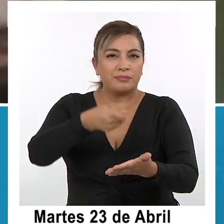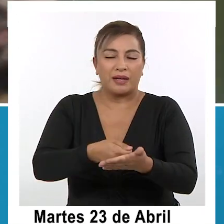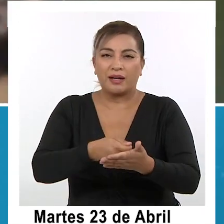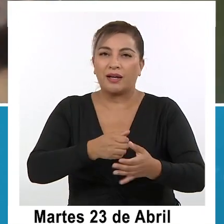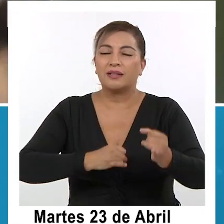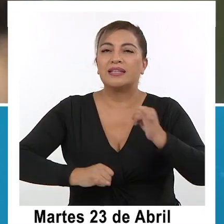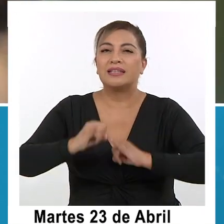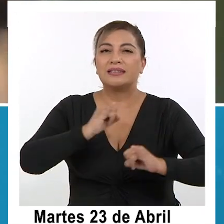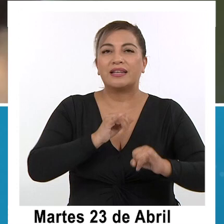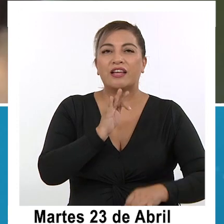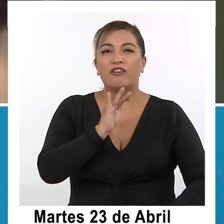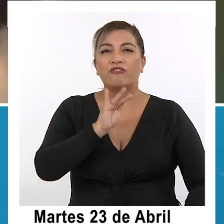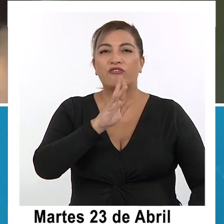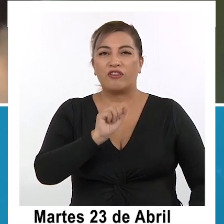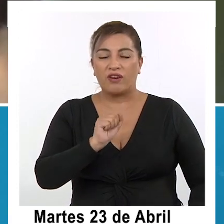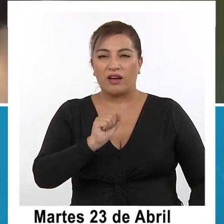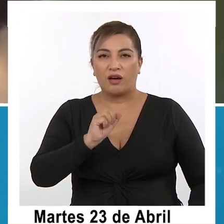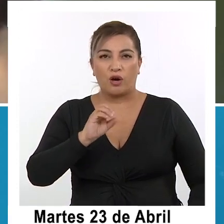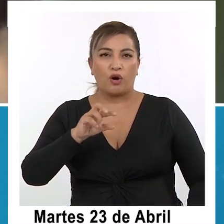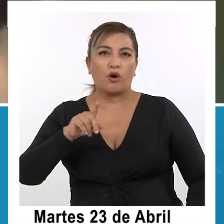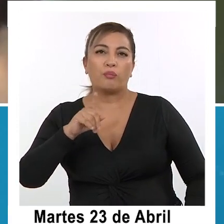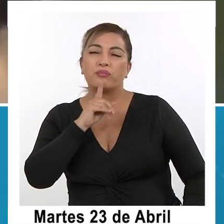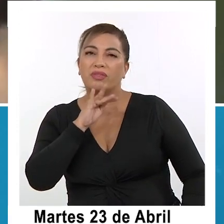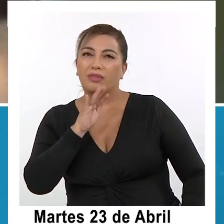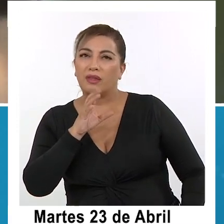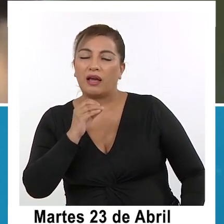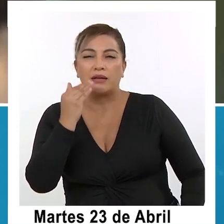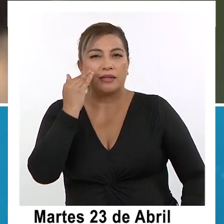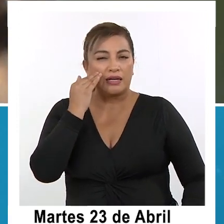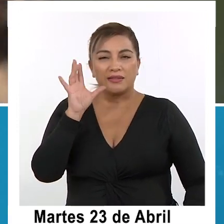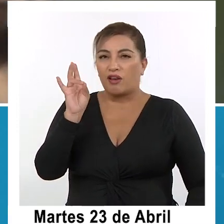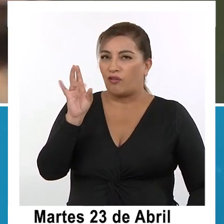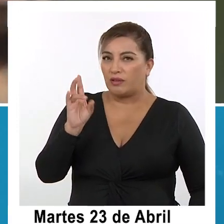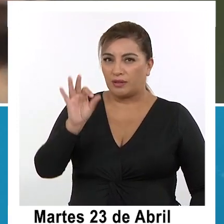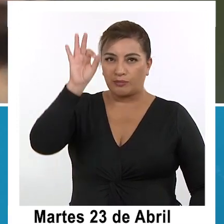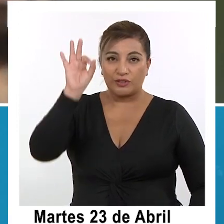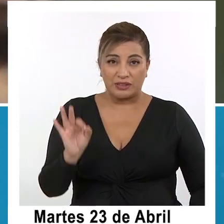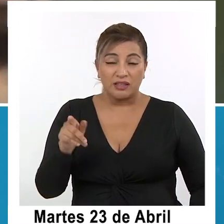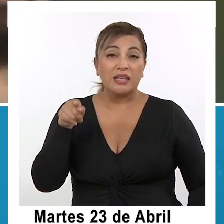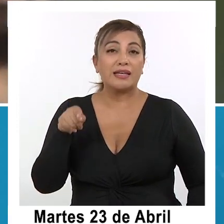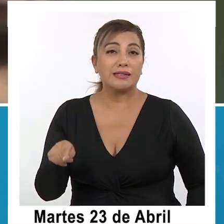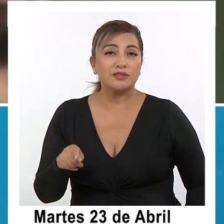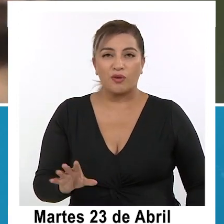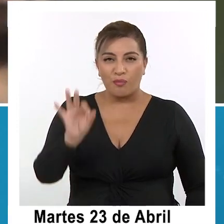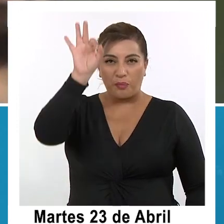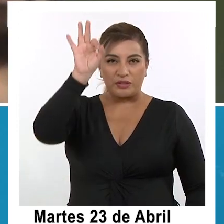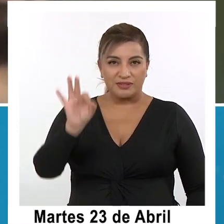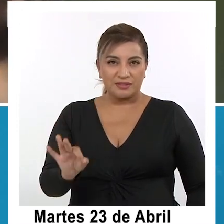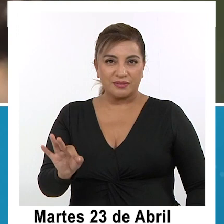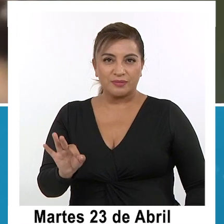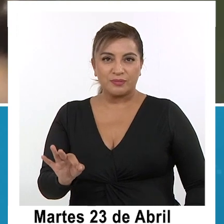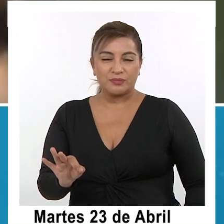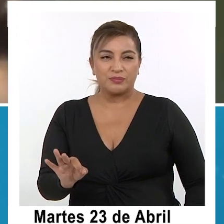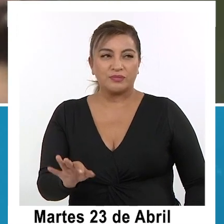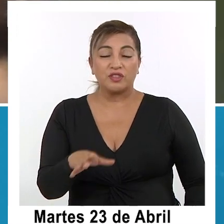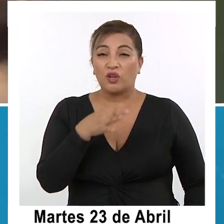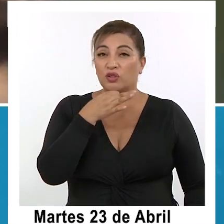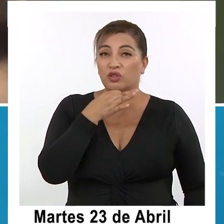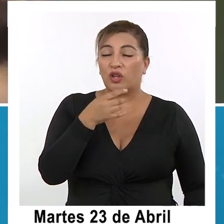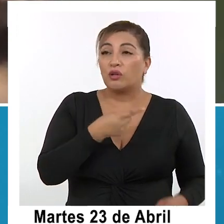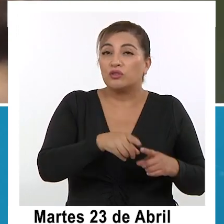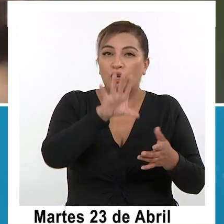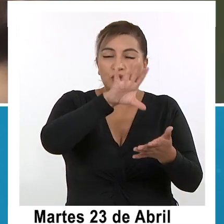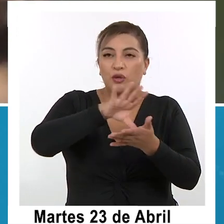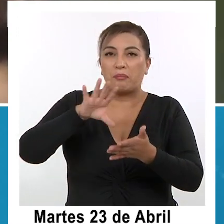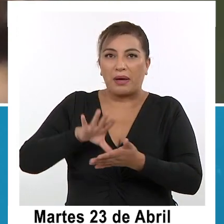No si lo vemos con otro servicio está muy cercano al 90 por esos son números que te diría que en los países